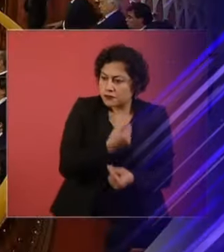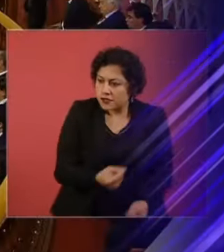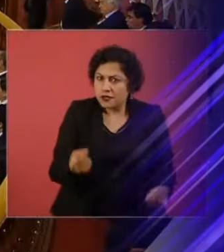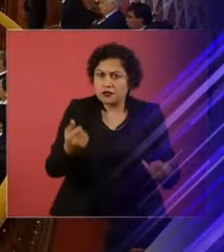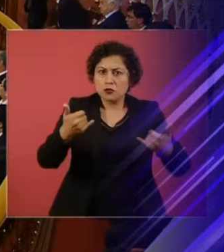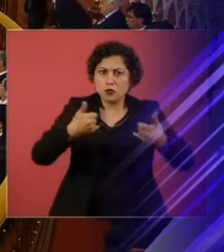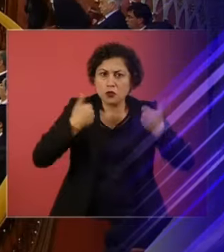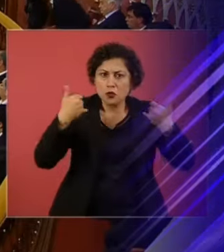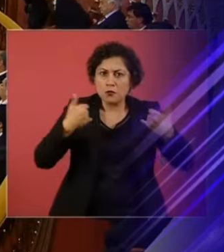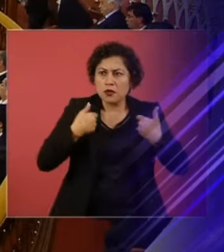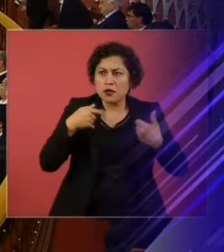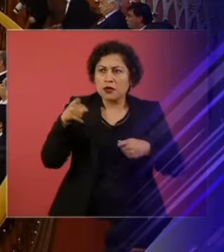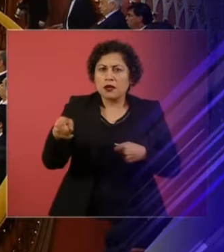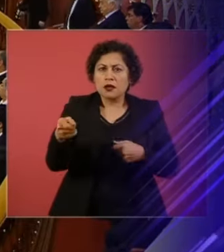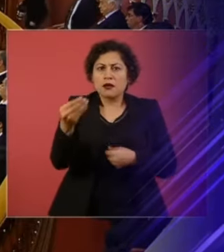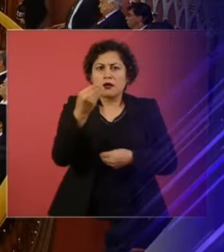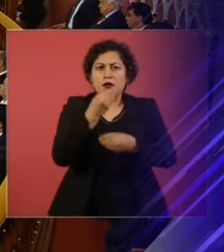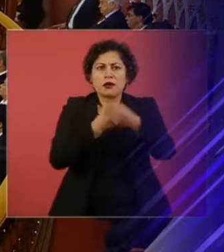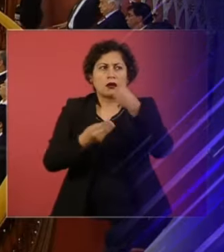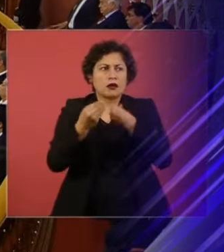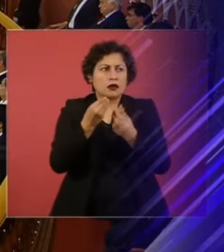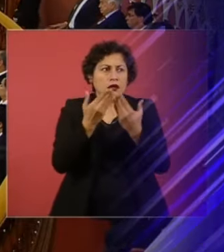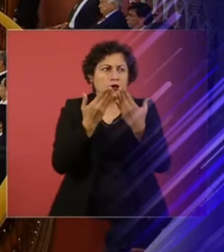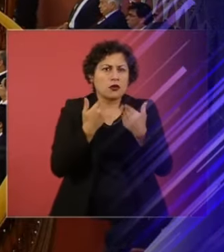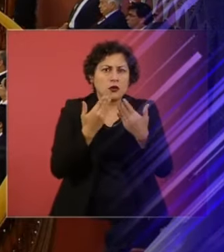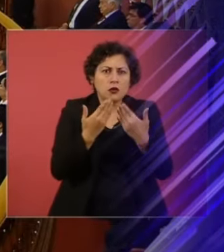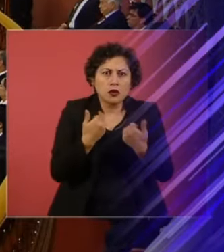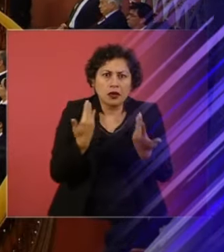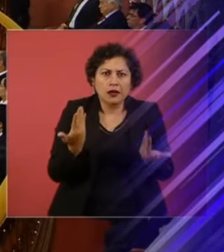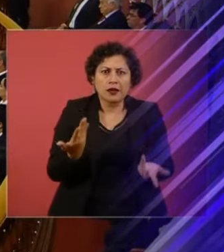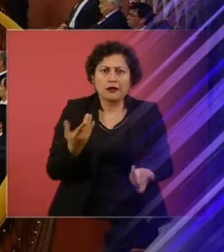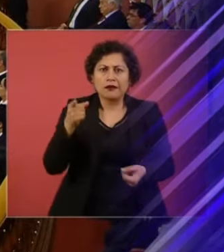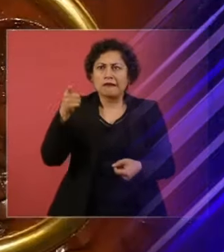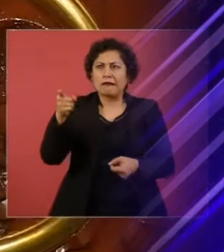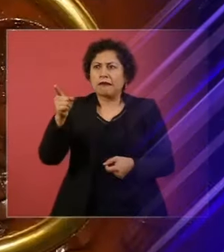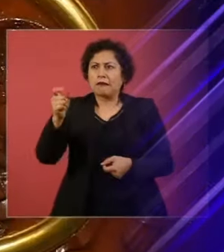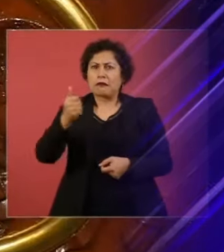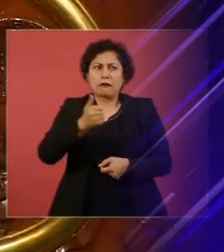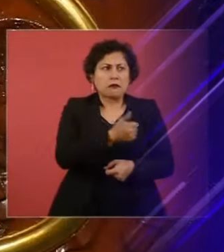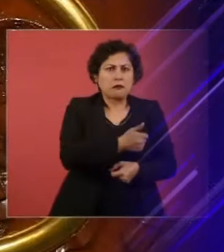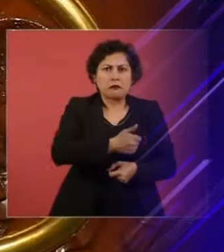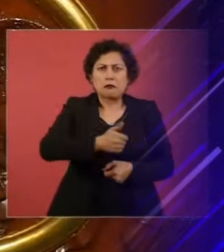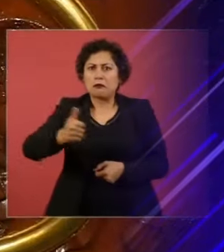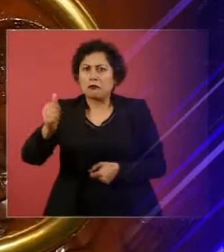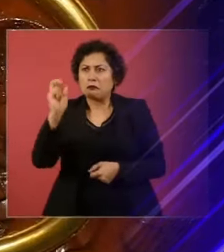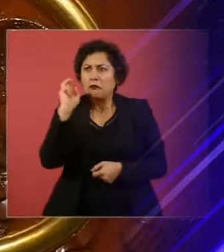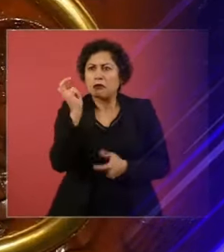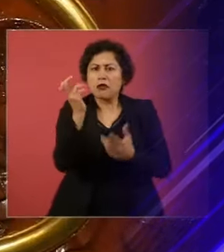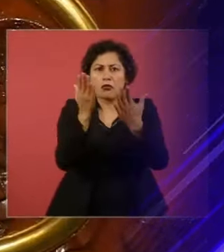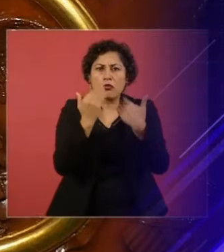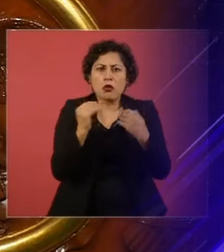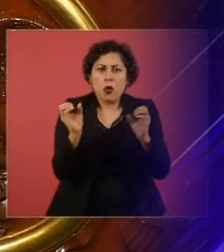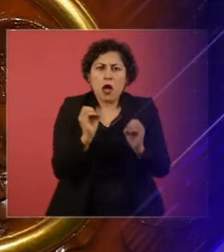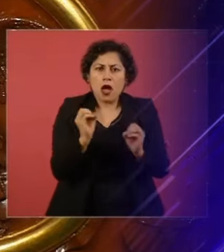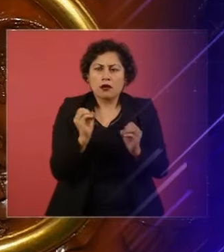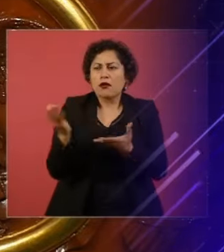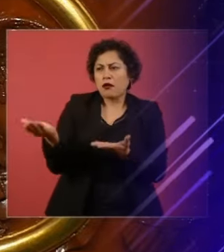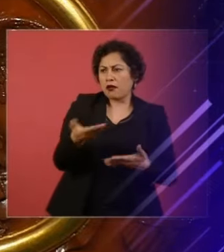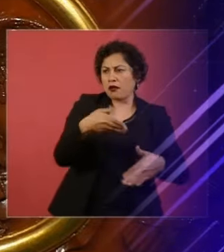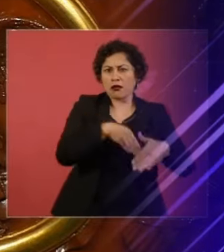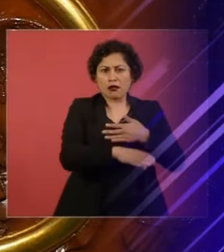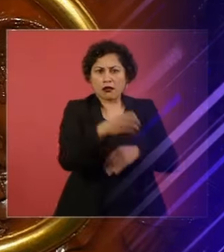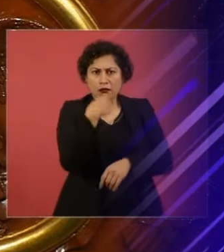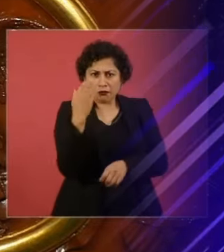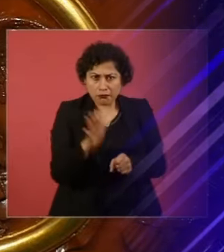transportarse, simplemente no pueden estudiar. Y en esas condiciones, un apoyo económico,